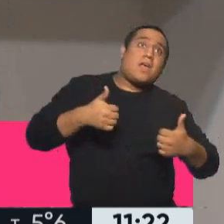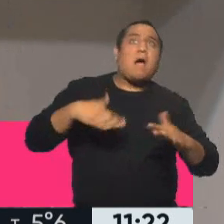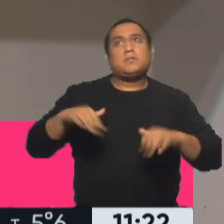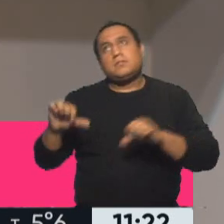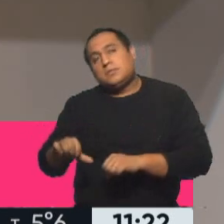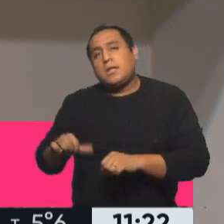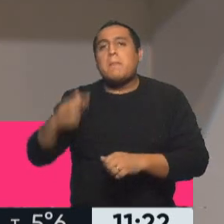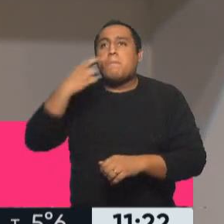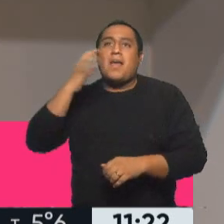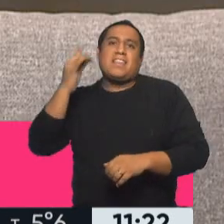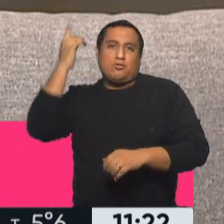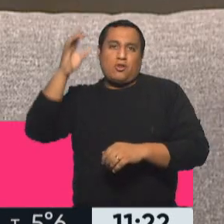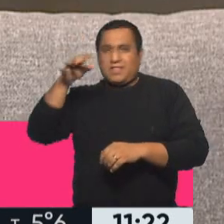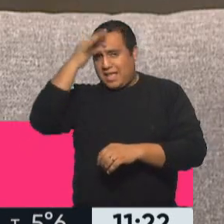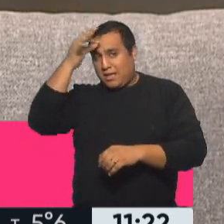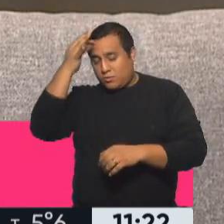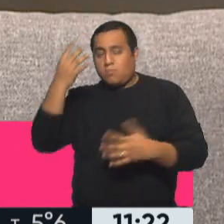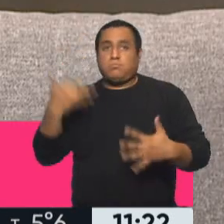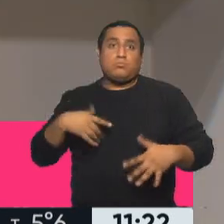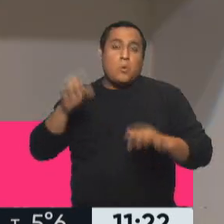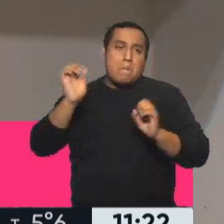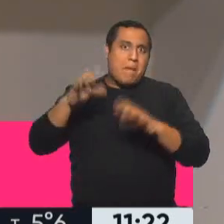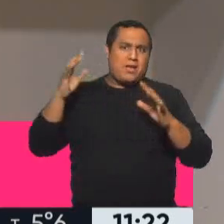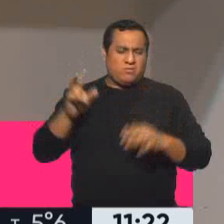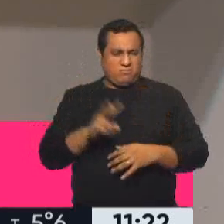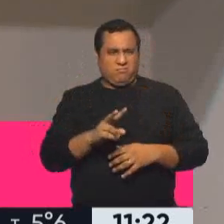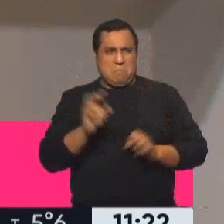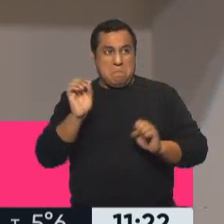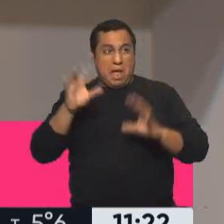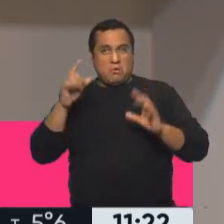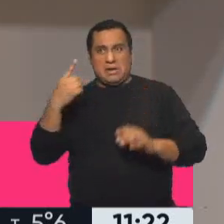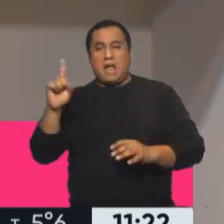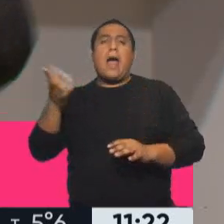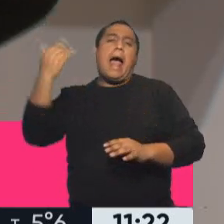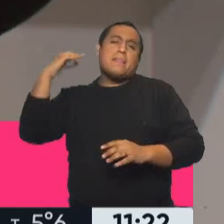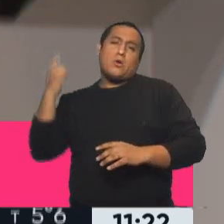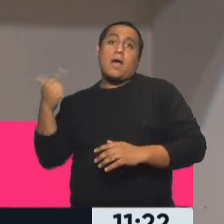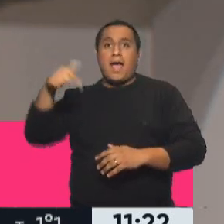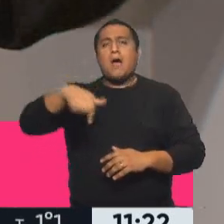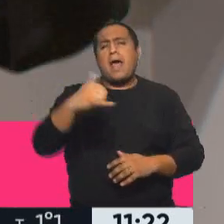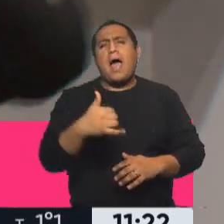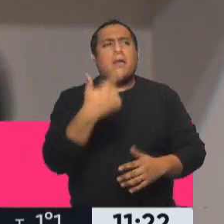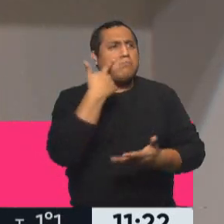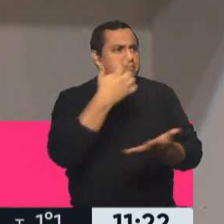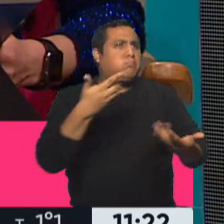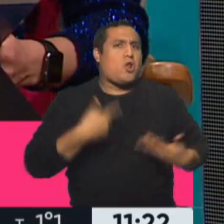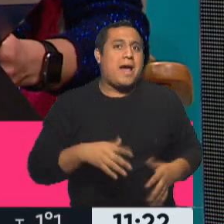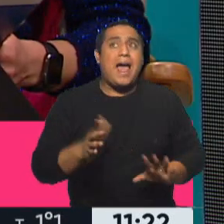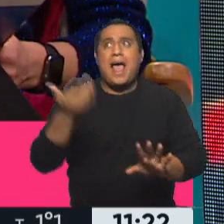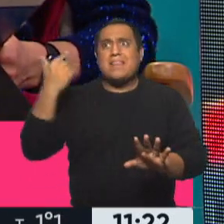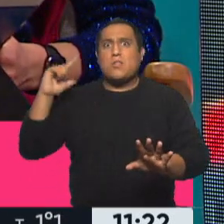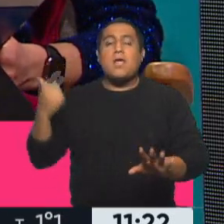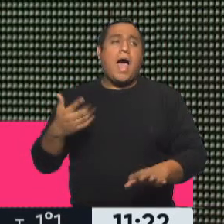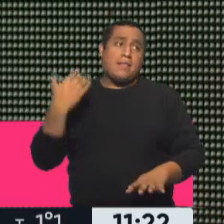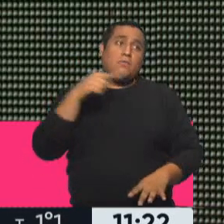mi padre es director de teatro, y ser mago era más raro todavía, o sea, no había, hoy es más como más en más esa mago, época, ¿no? Fuiste uno de los